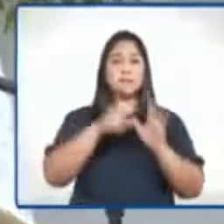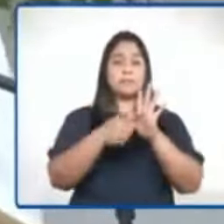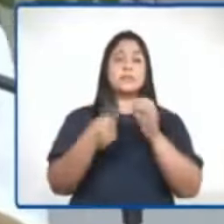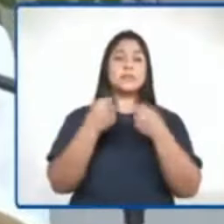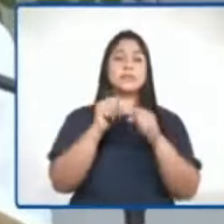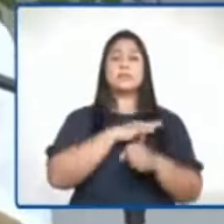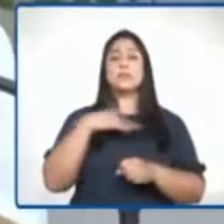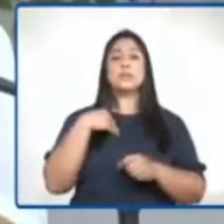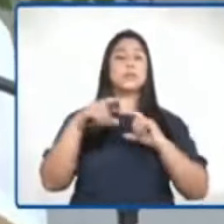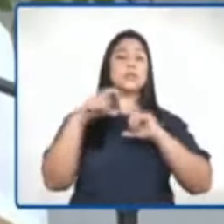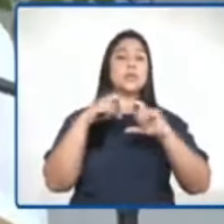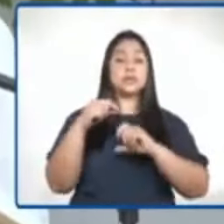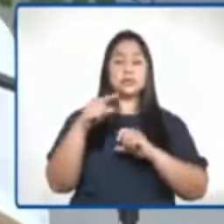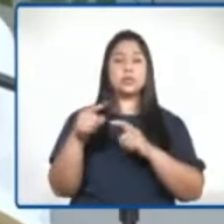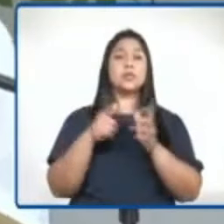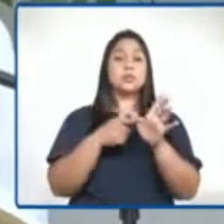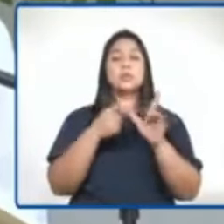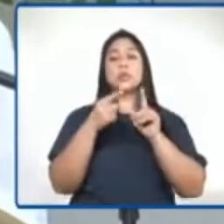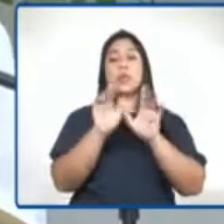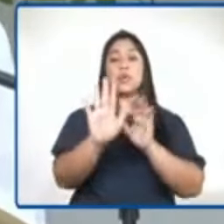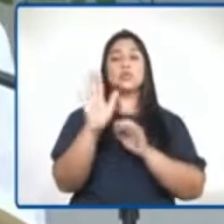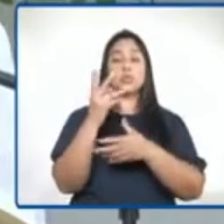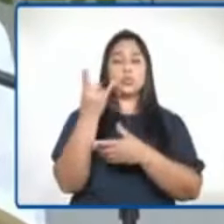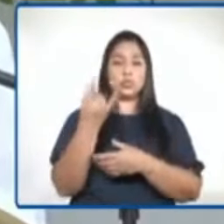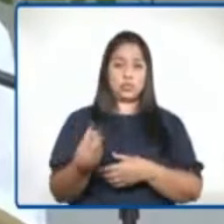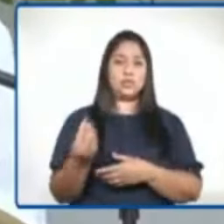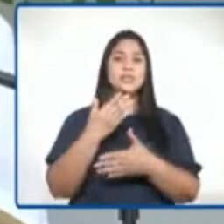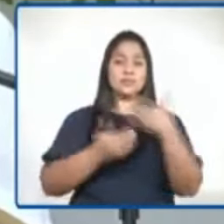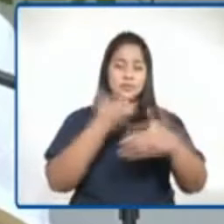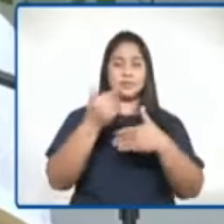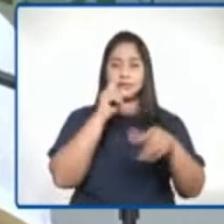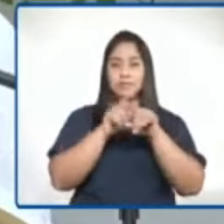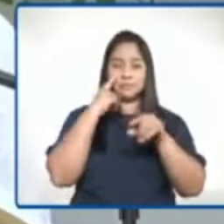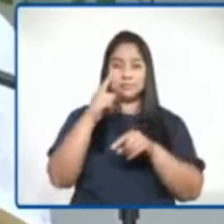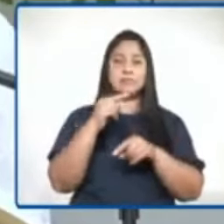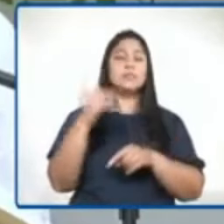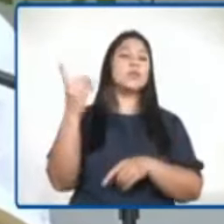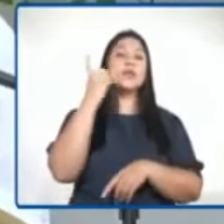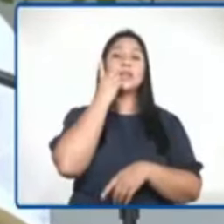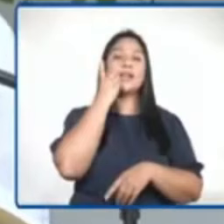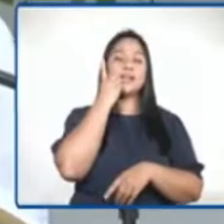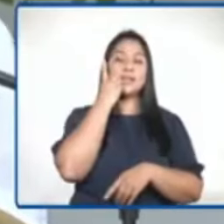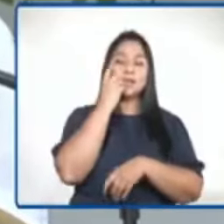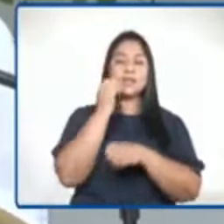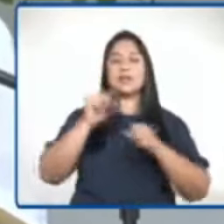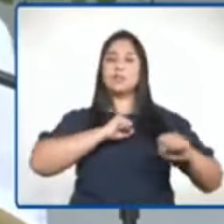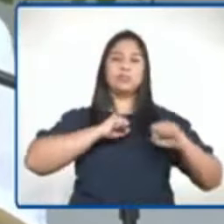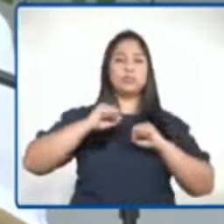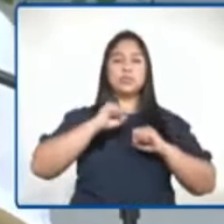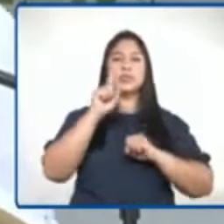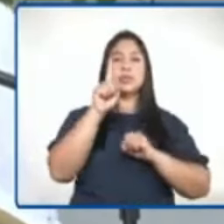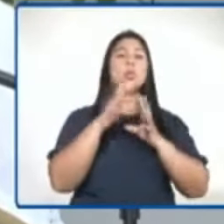Ministerio de Comunicaciones a través de sus unidades ejecutoras, pero por supuesto bajo la dirección y dinamismo de un gran